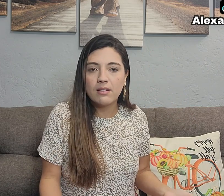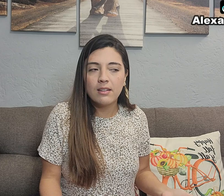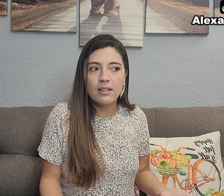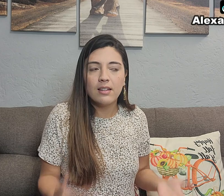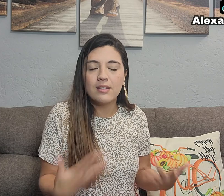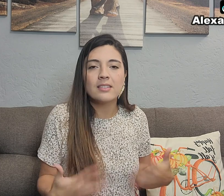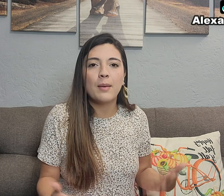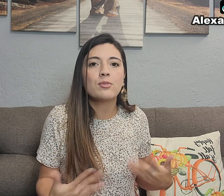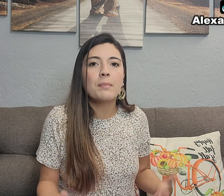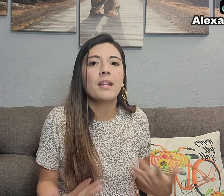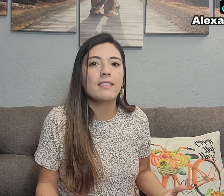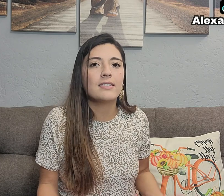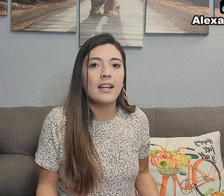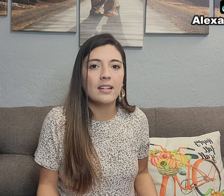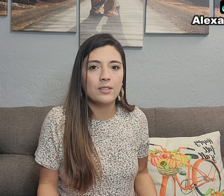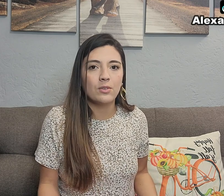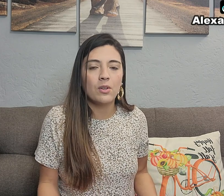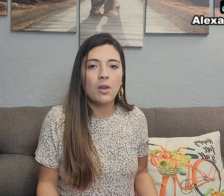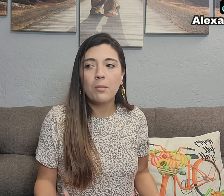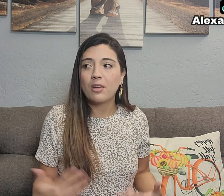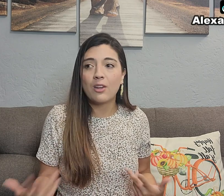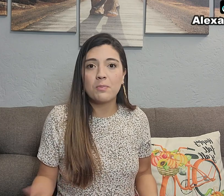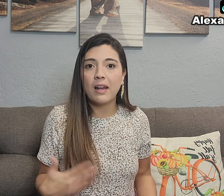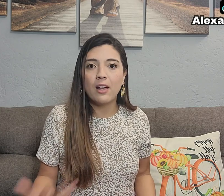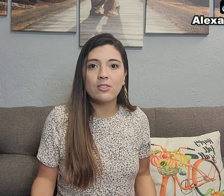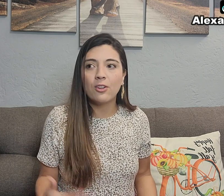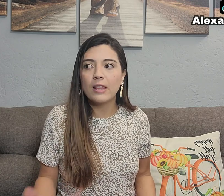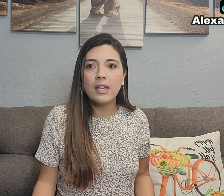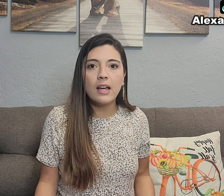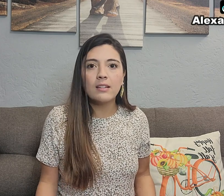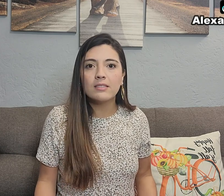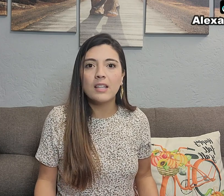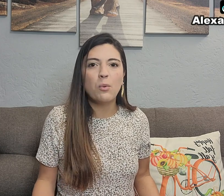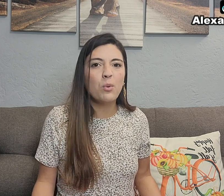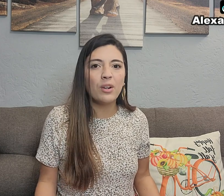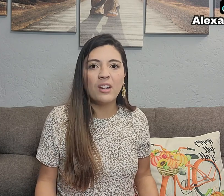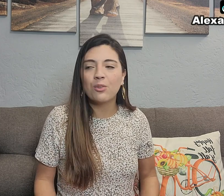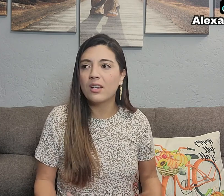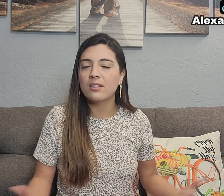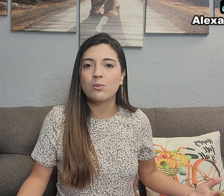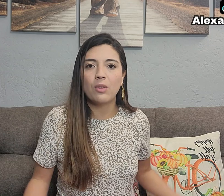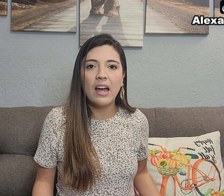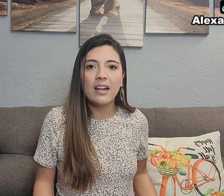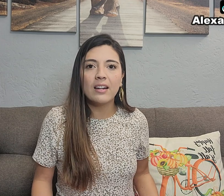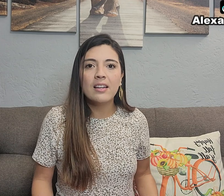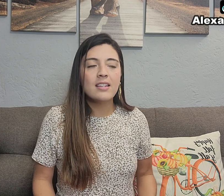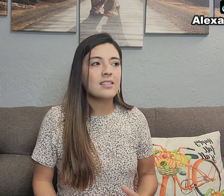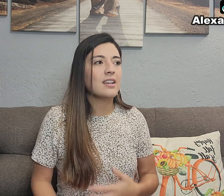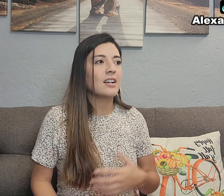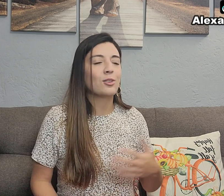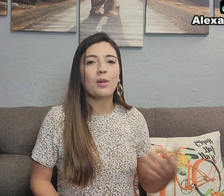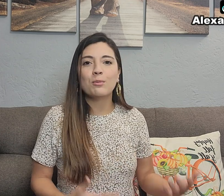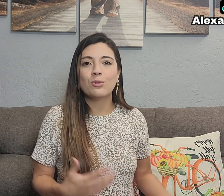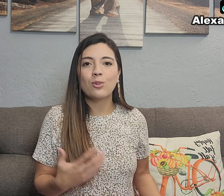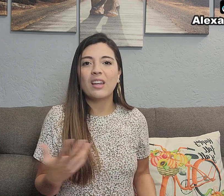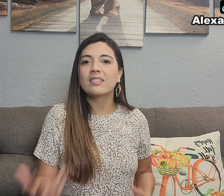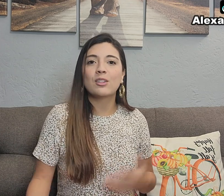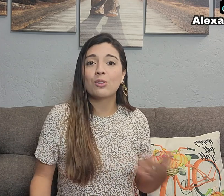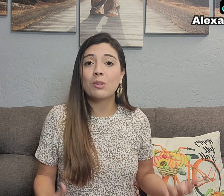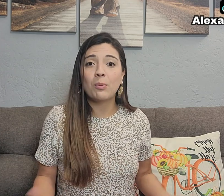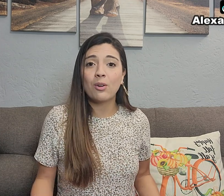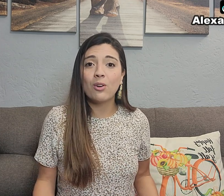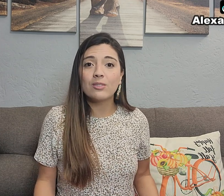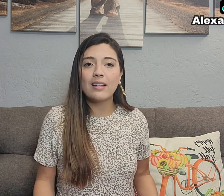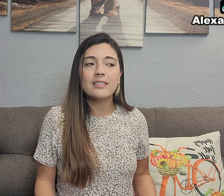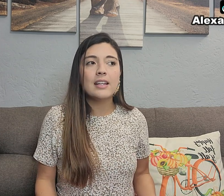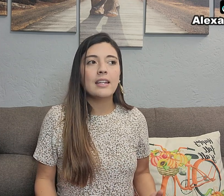misma. Necesitamos también avanzar en eso, porque los pelados de hoy en día se aburren, no quieren estudiar, ya todo el mundo quiere hacer